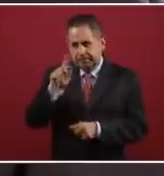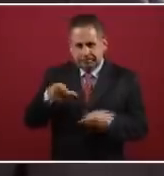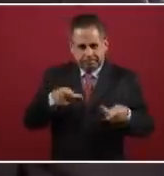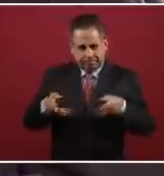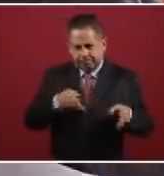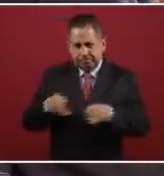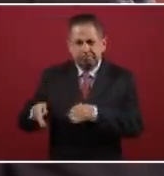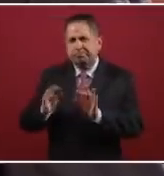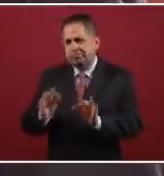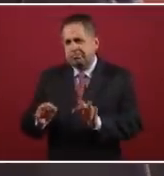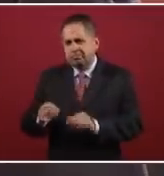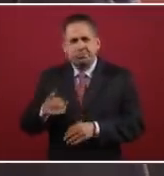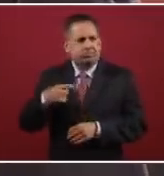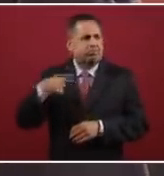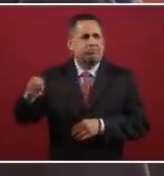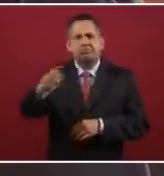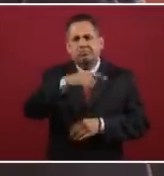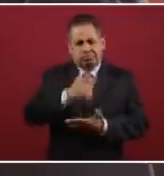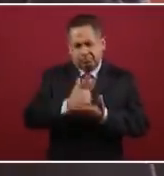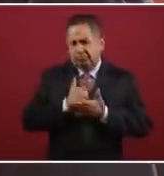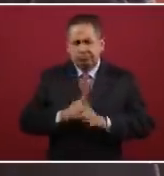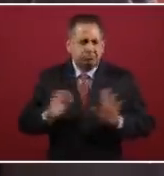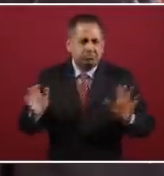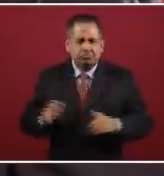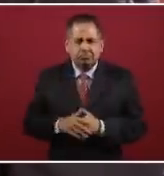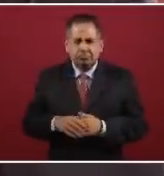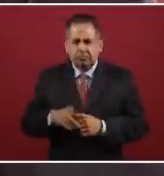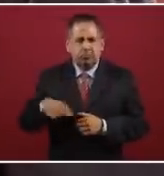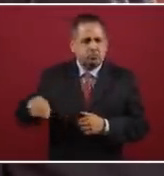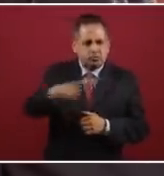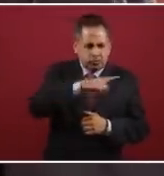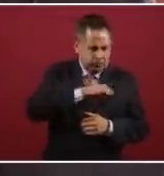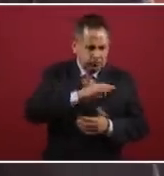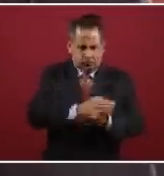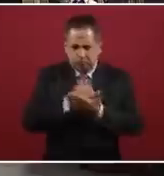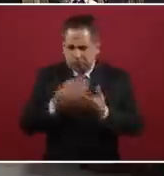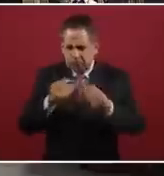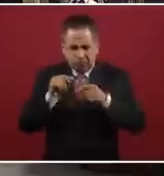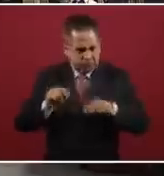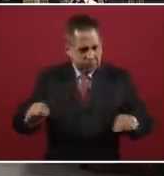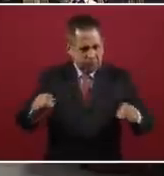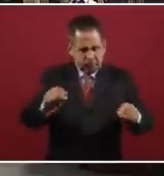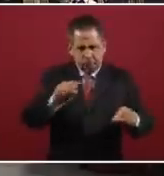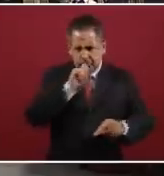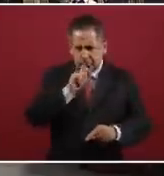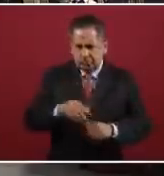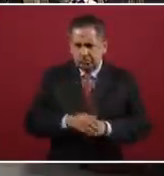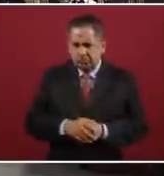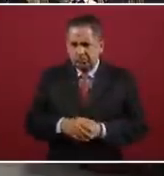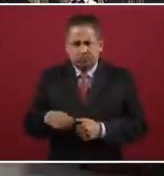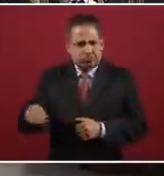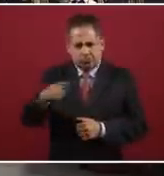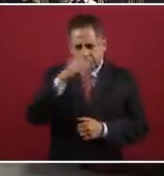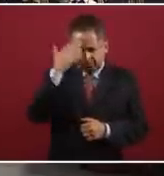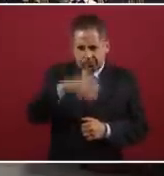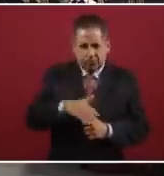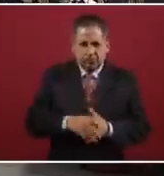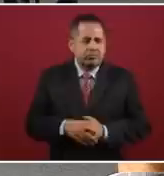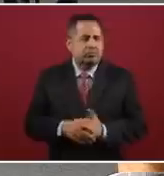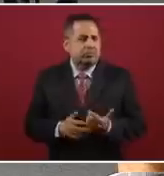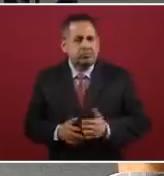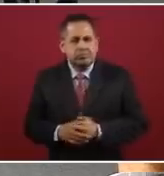propósito y que nos ayuden. Y ustedes nos pueden ayudar muchísimo. Ustedes saben que